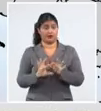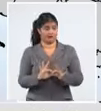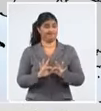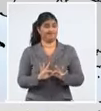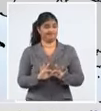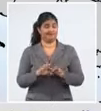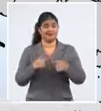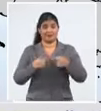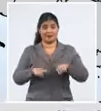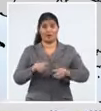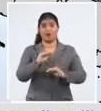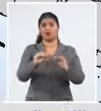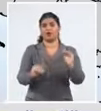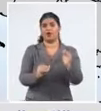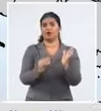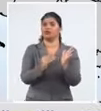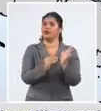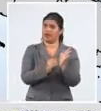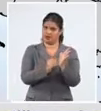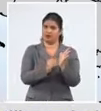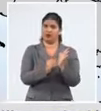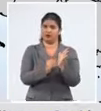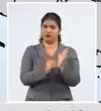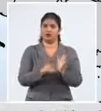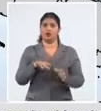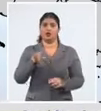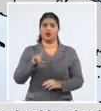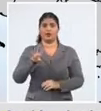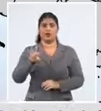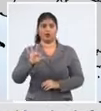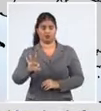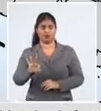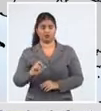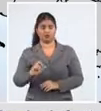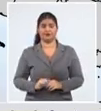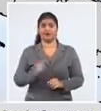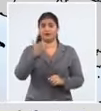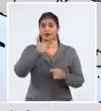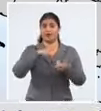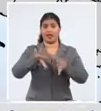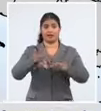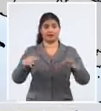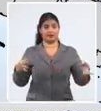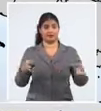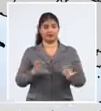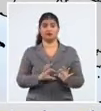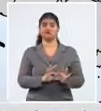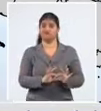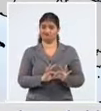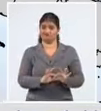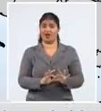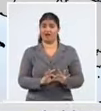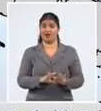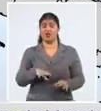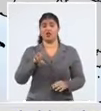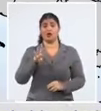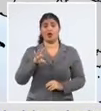nuevamente 948. Le sigue Artemisa también con una cifra muy elevada,